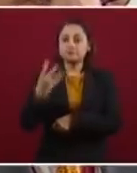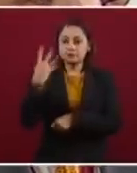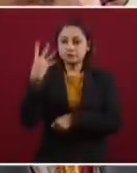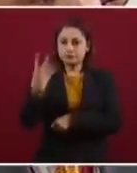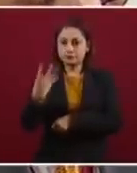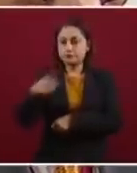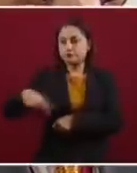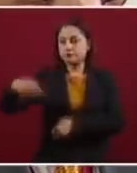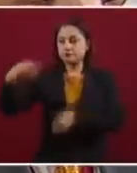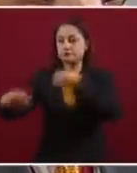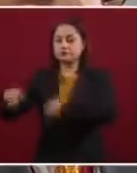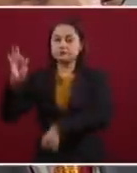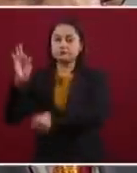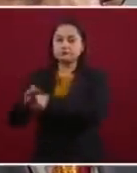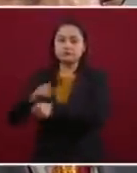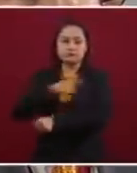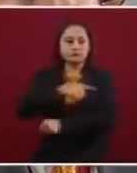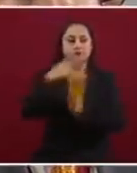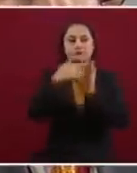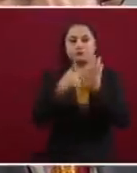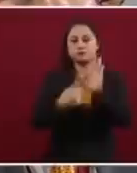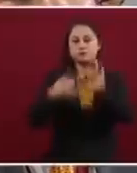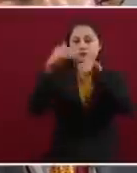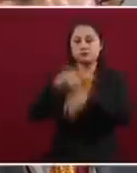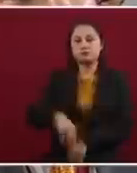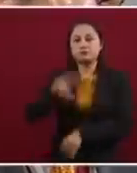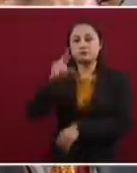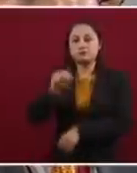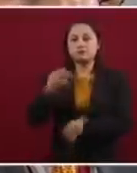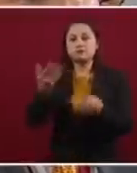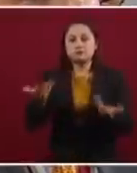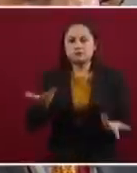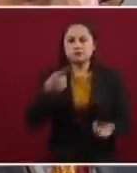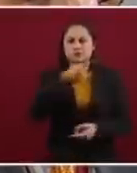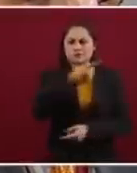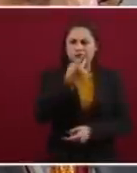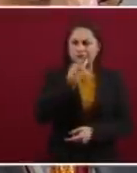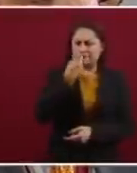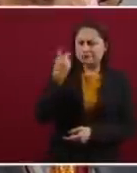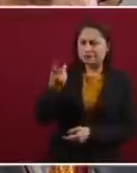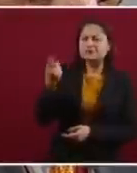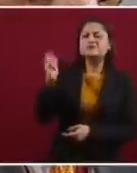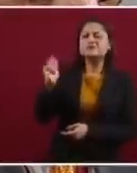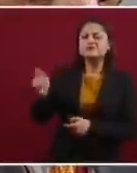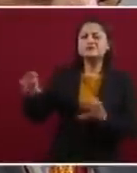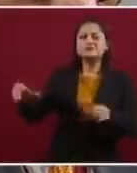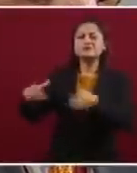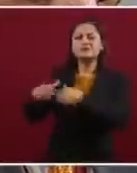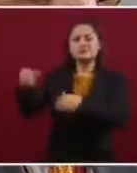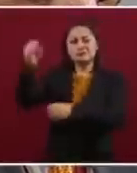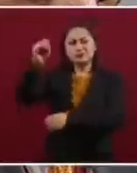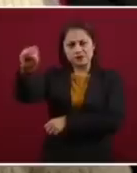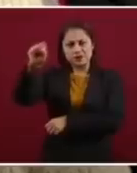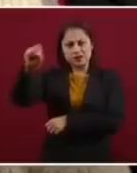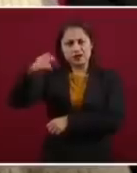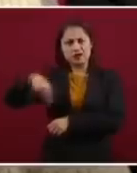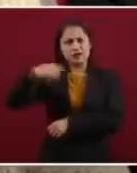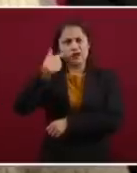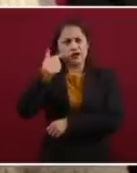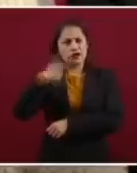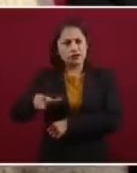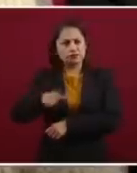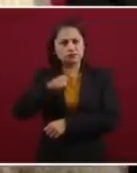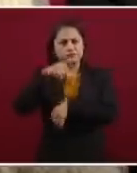sobre la reforma qué le diría pues a estos sindicatos que se están que se están oponiendo